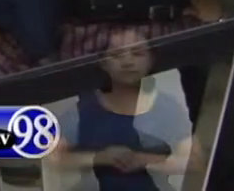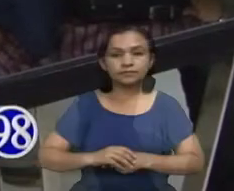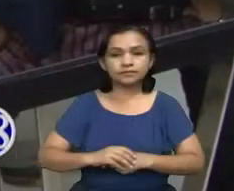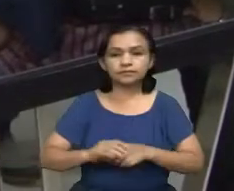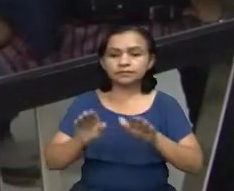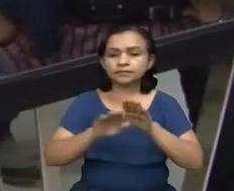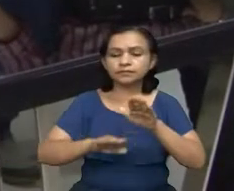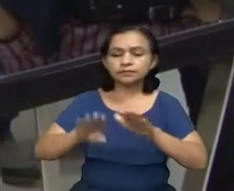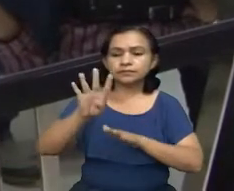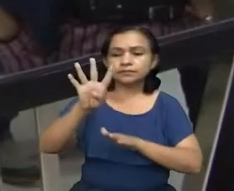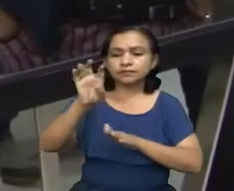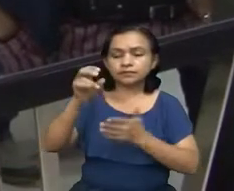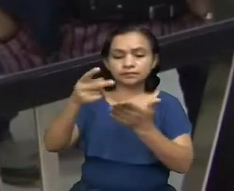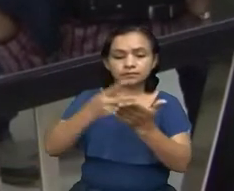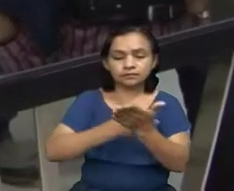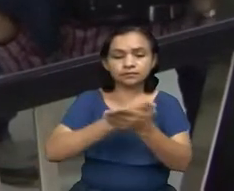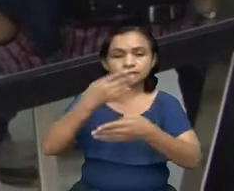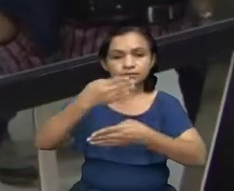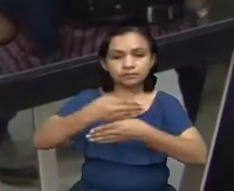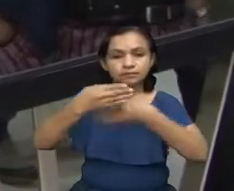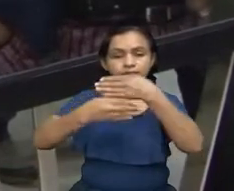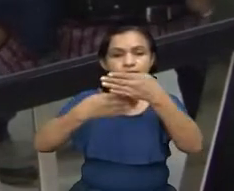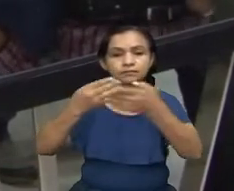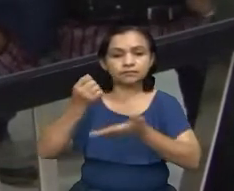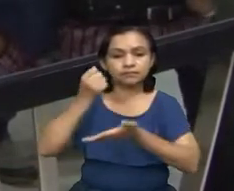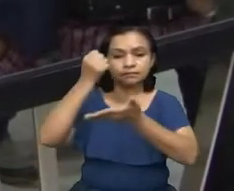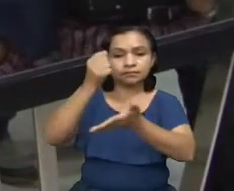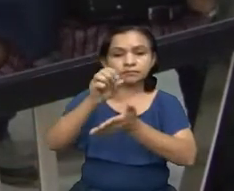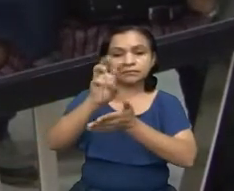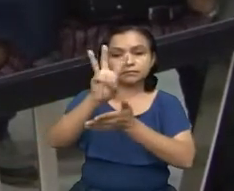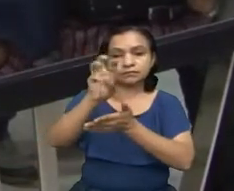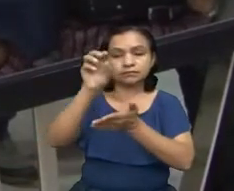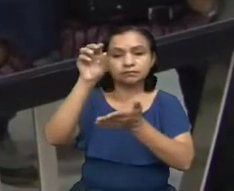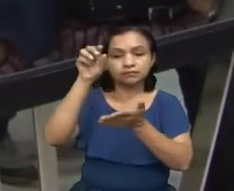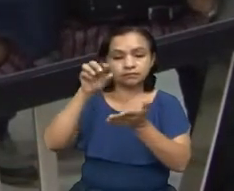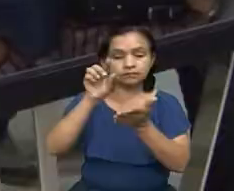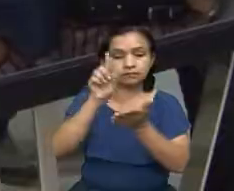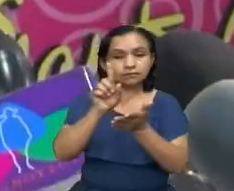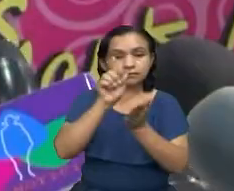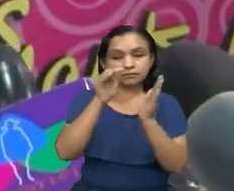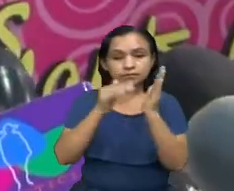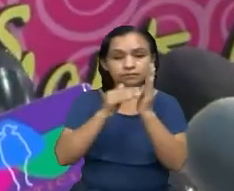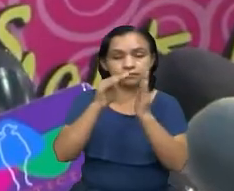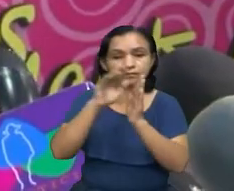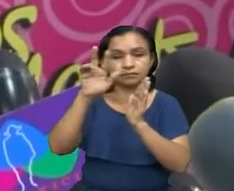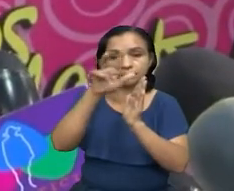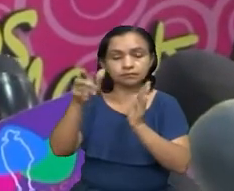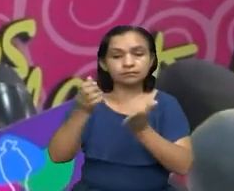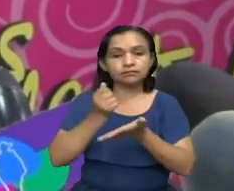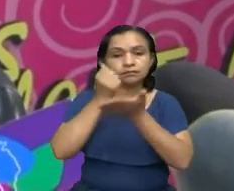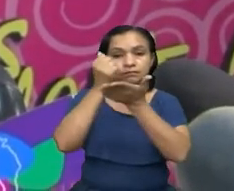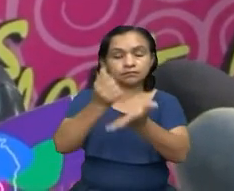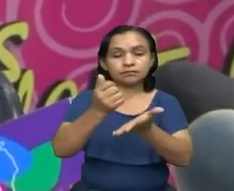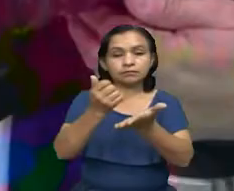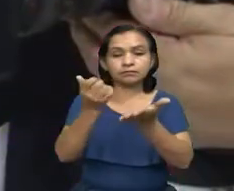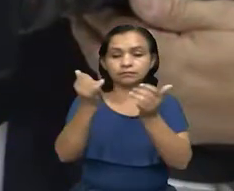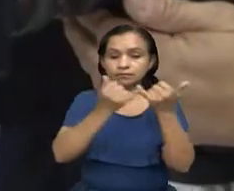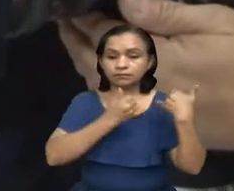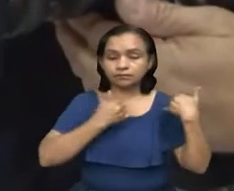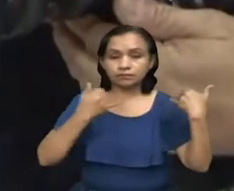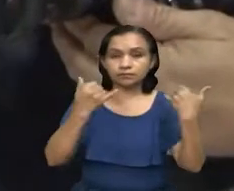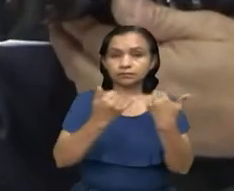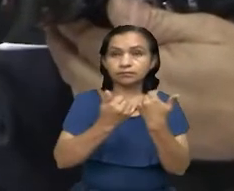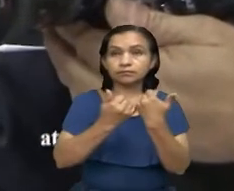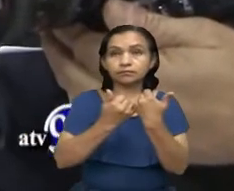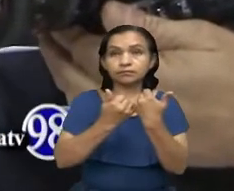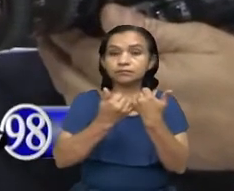Más de 40 proyectos de infraestructura con una inversión de 30.1 millones de córdobas serán entregados a través del Instituto Nicaragüense